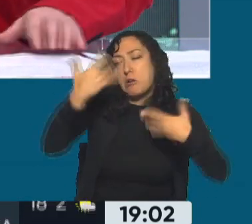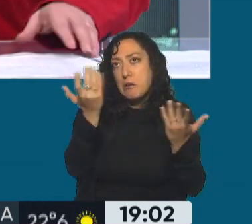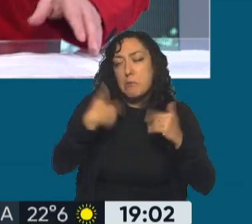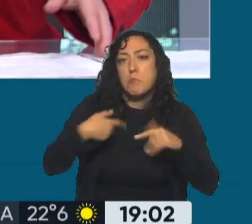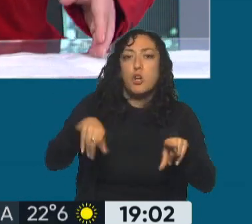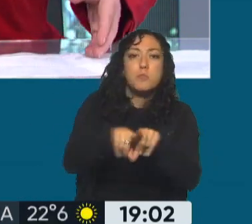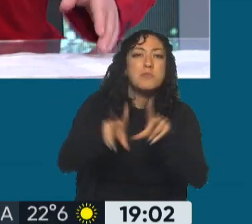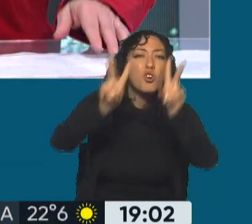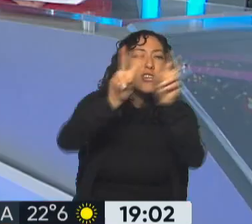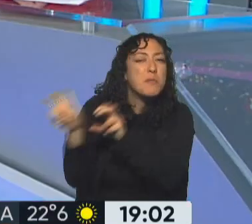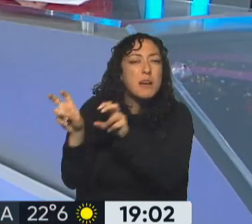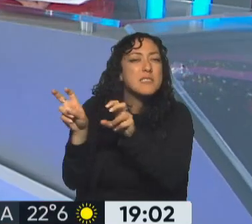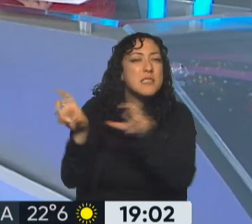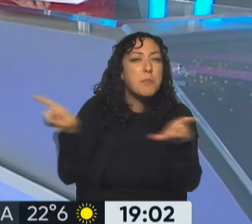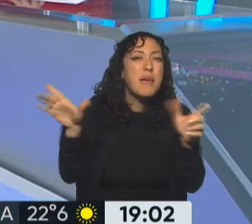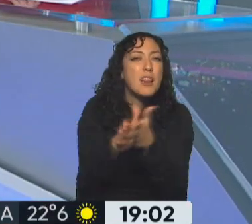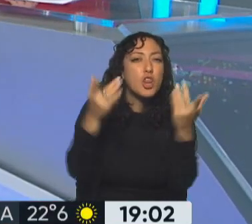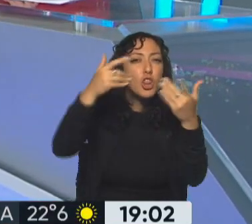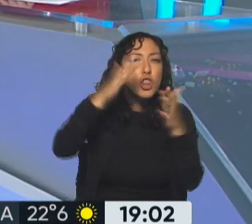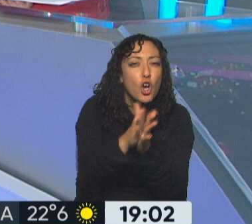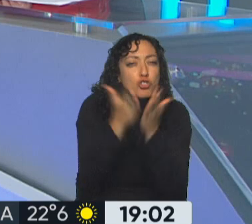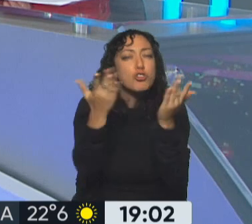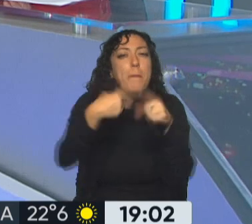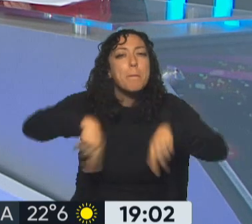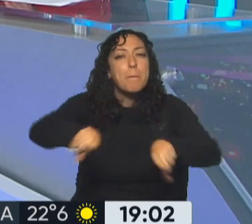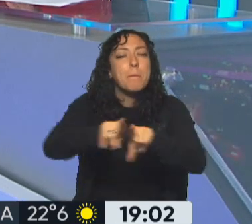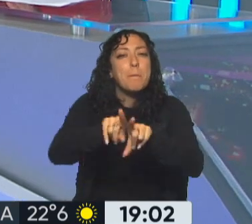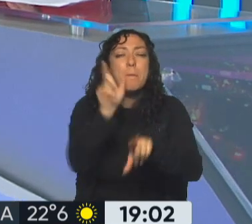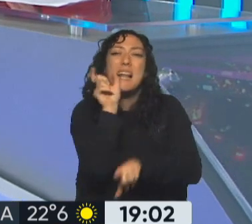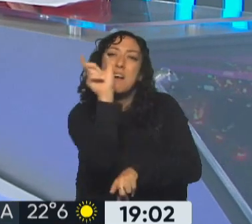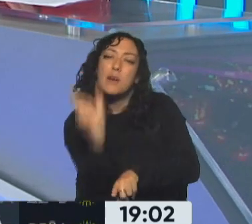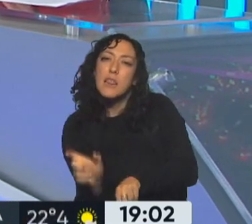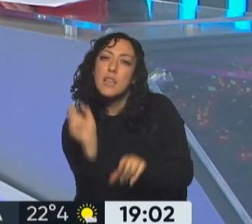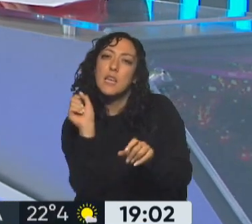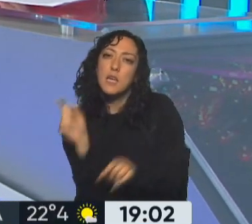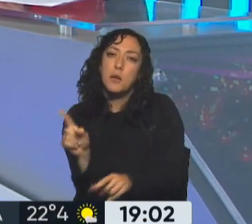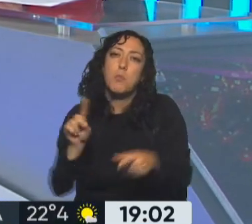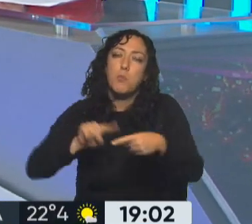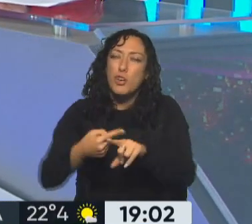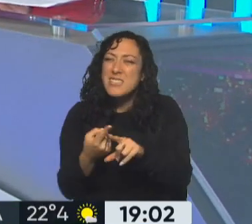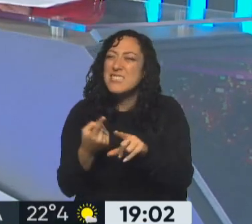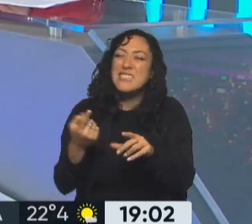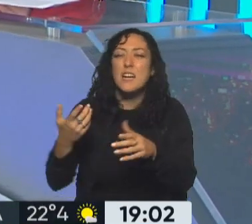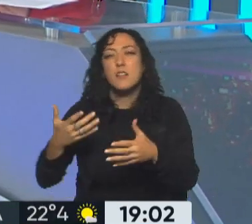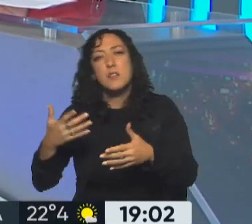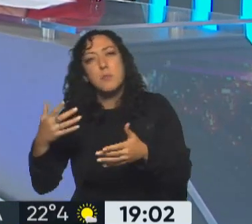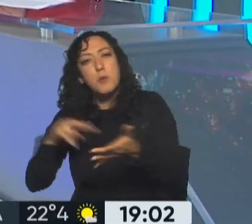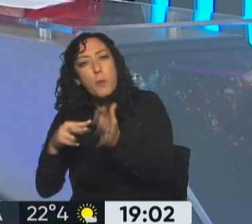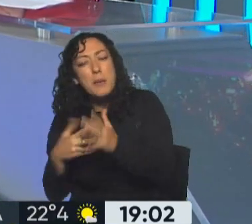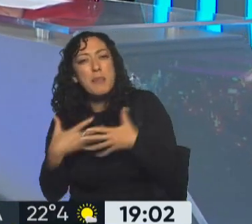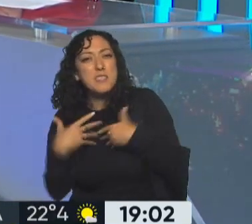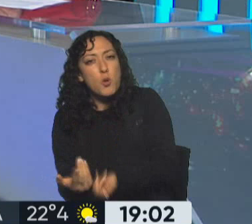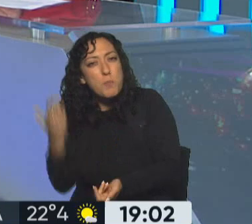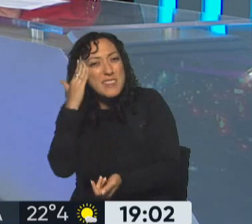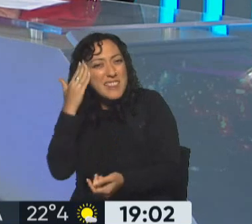columnas políticas desde los medios ningún término que se relacione con padecimientos o problemas de salud